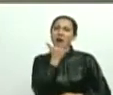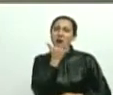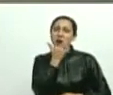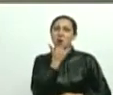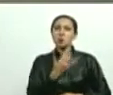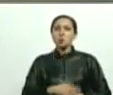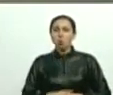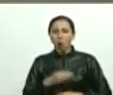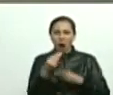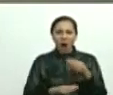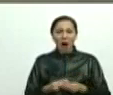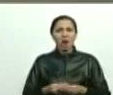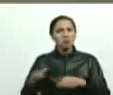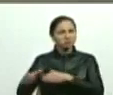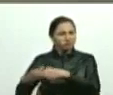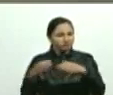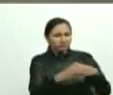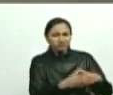demócrata burgués,